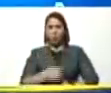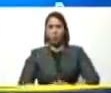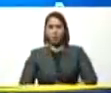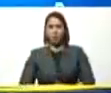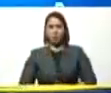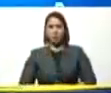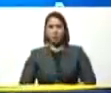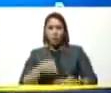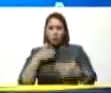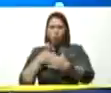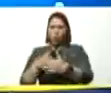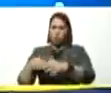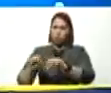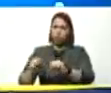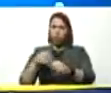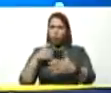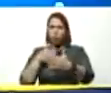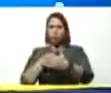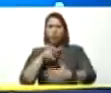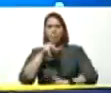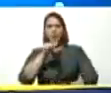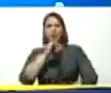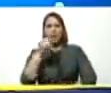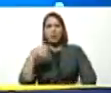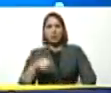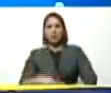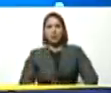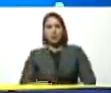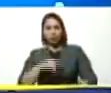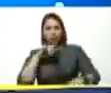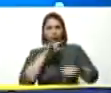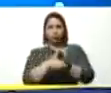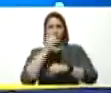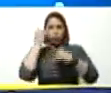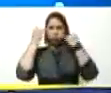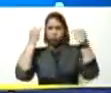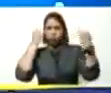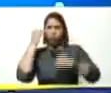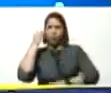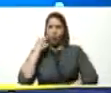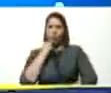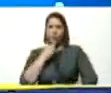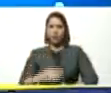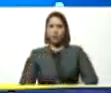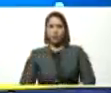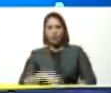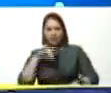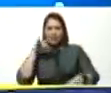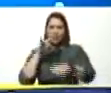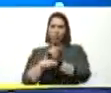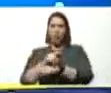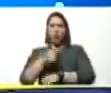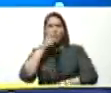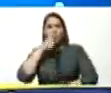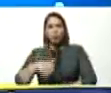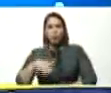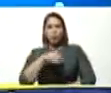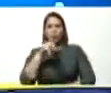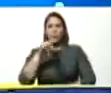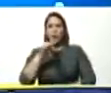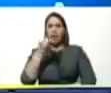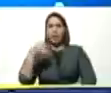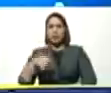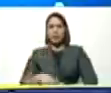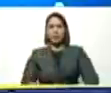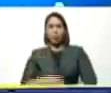la oligarquía, contra Páez, que había traicionado el ideal de Bolívar. Había traicionado al pueblo, Páez, y